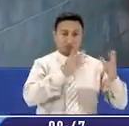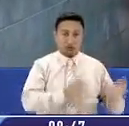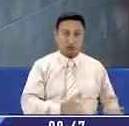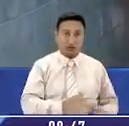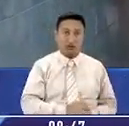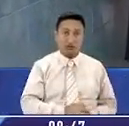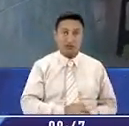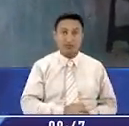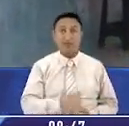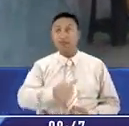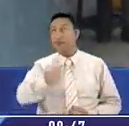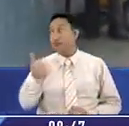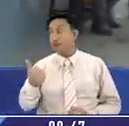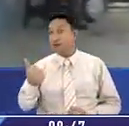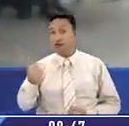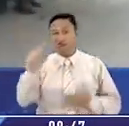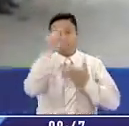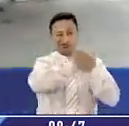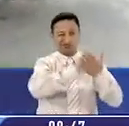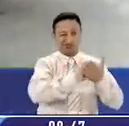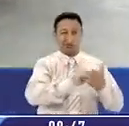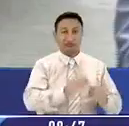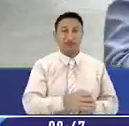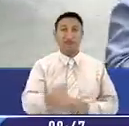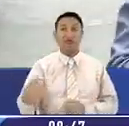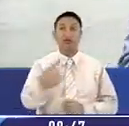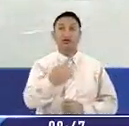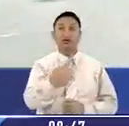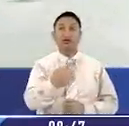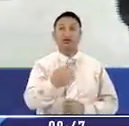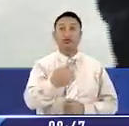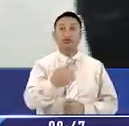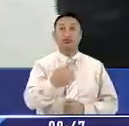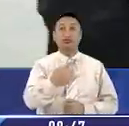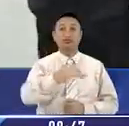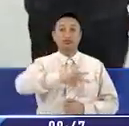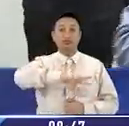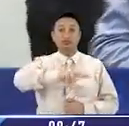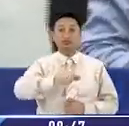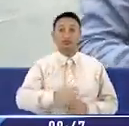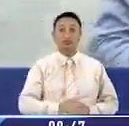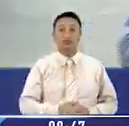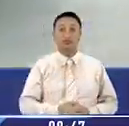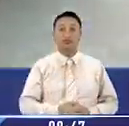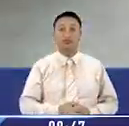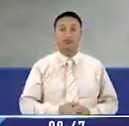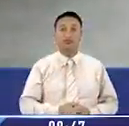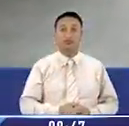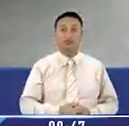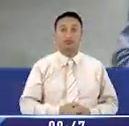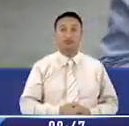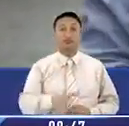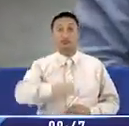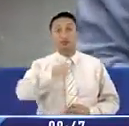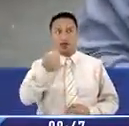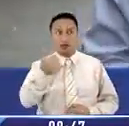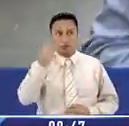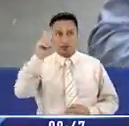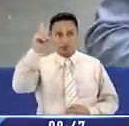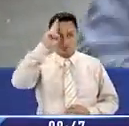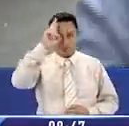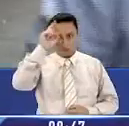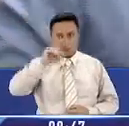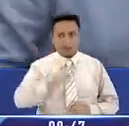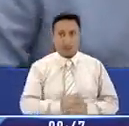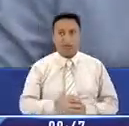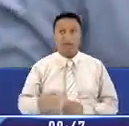rayando, en otras se llevan hasta los vidrios pequeños, miren. Pero otros son más avezados y se nos van llevando hasta el